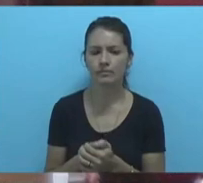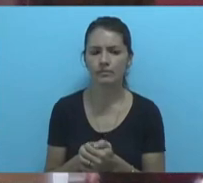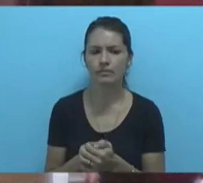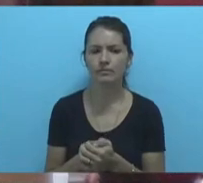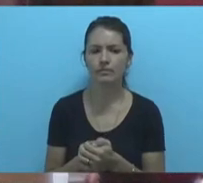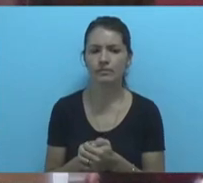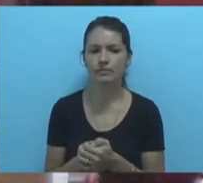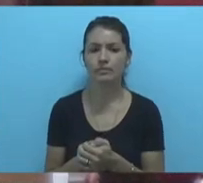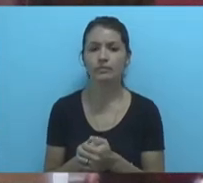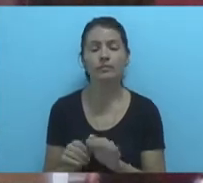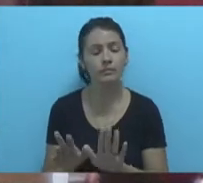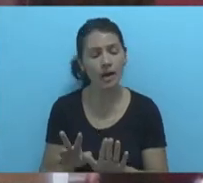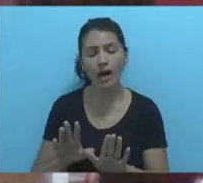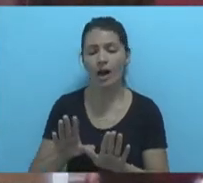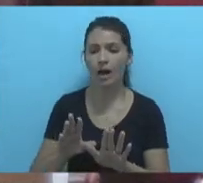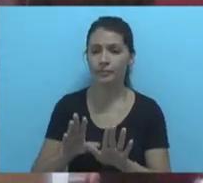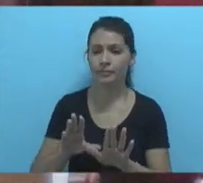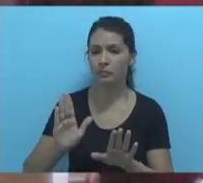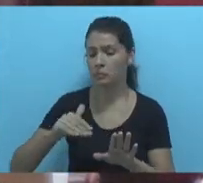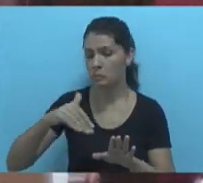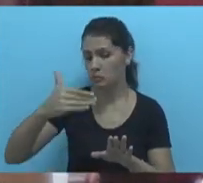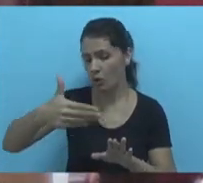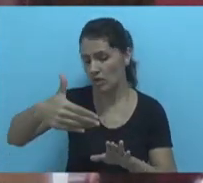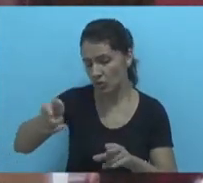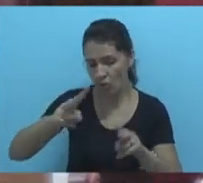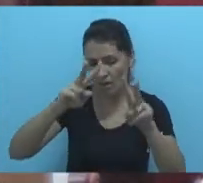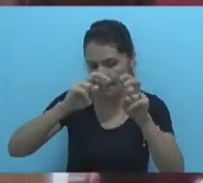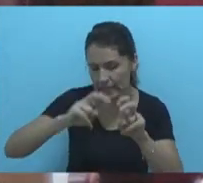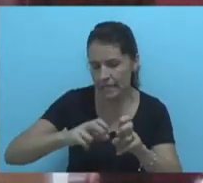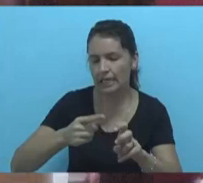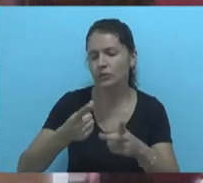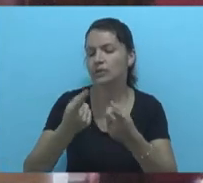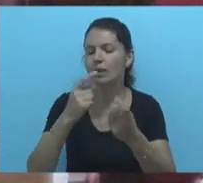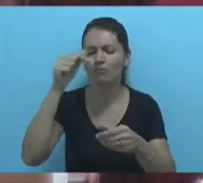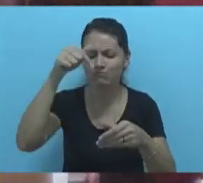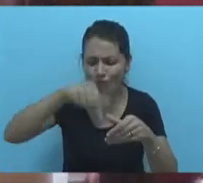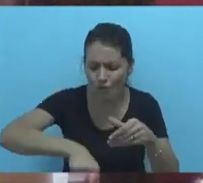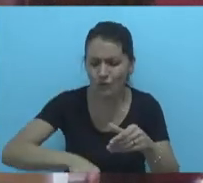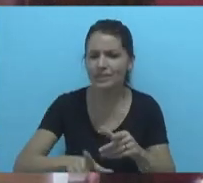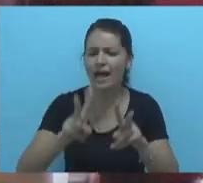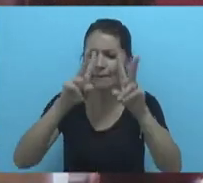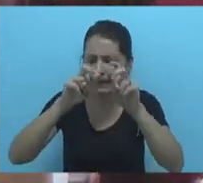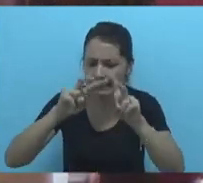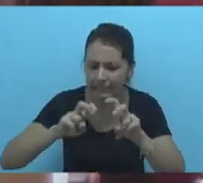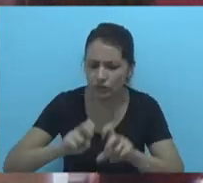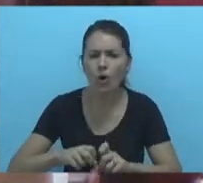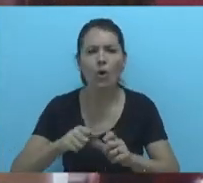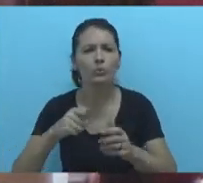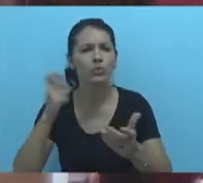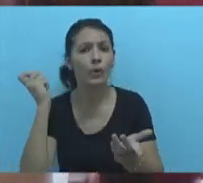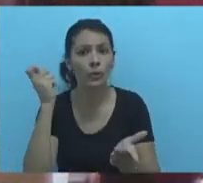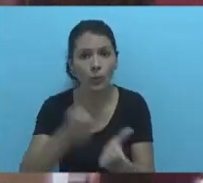planteamos como tarea para seguir adelante, seguir impulsando que se profundice la investigación, que se lleve a juicio el caso y para